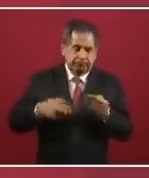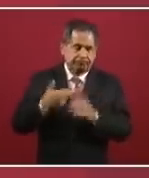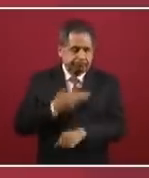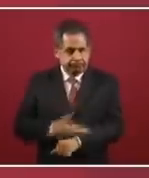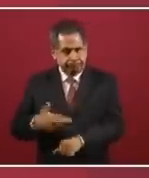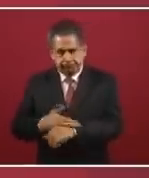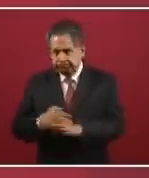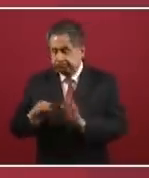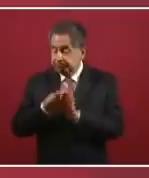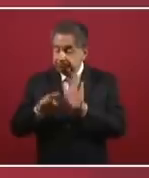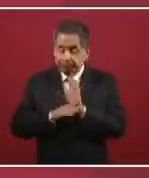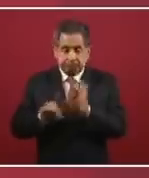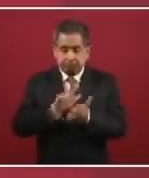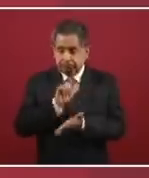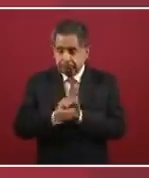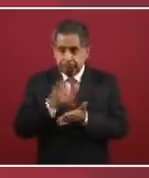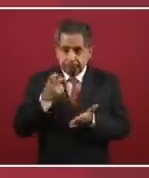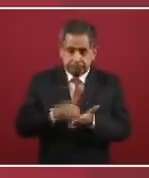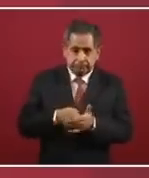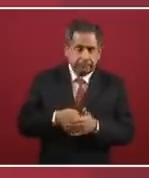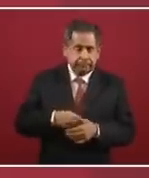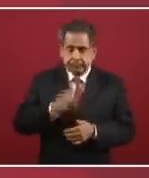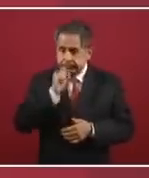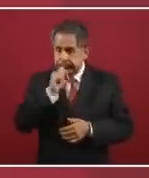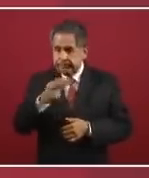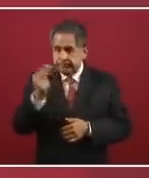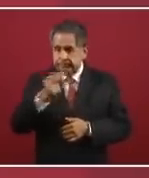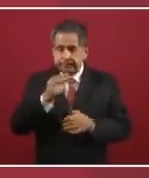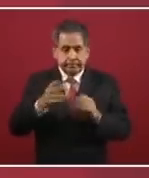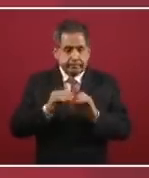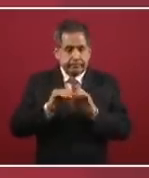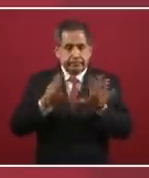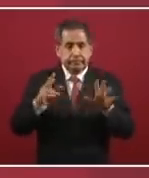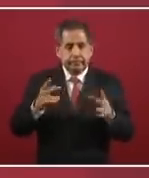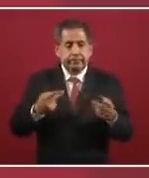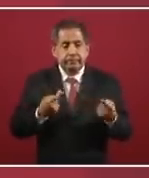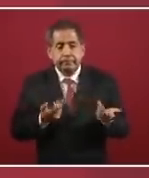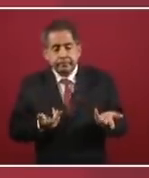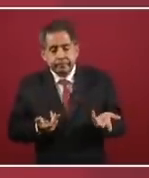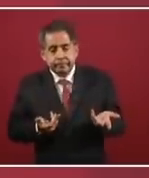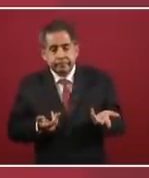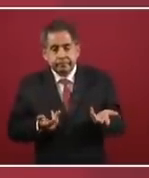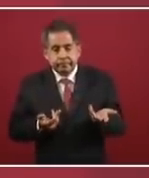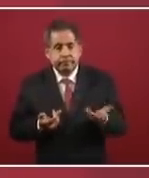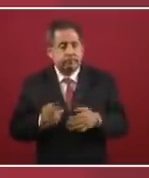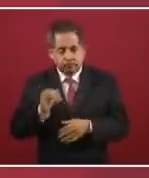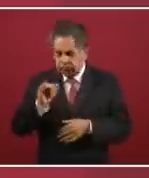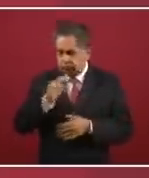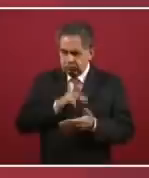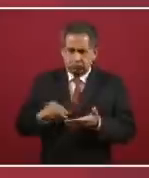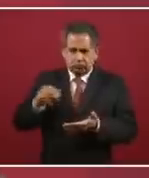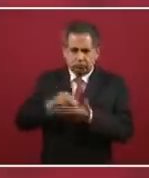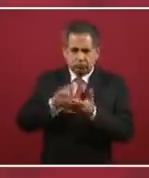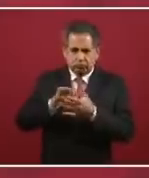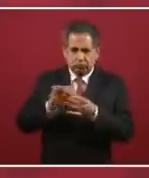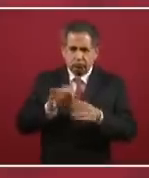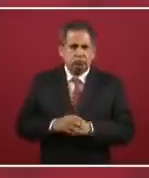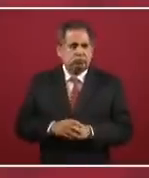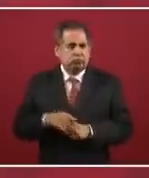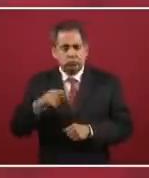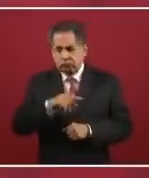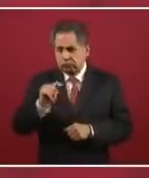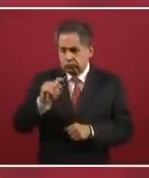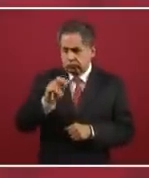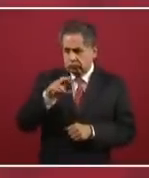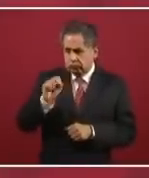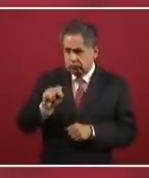legales. Y necesitamos tener claro qué es lo que ocurrió con él. Desde luego que sí estamos muy, muy presentes. Yo diría que Reina Torres es